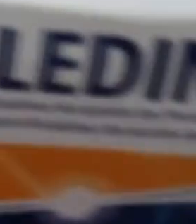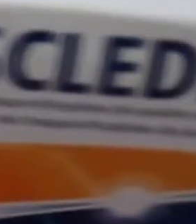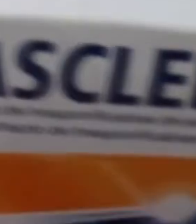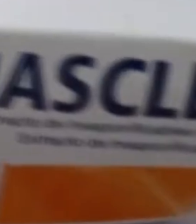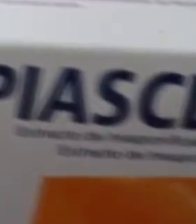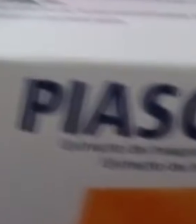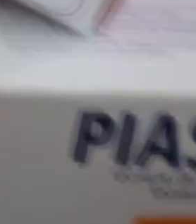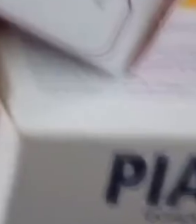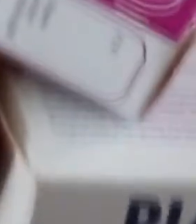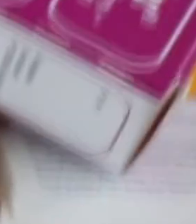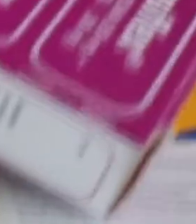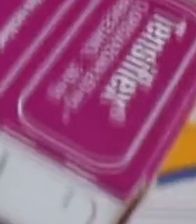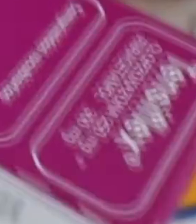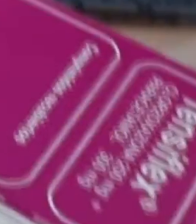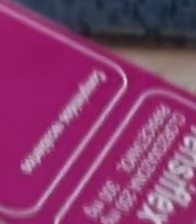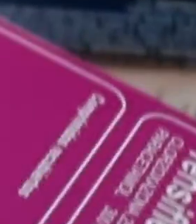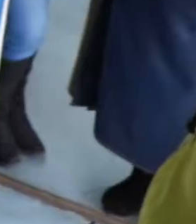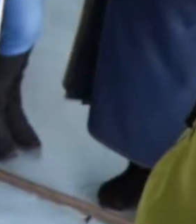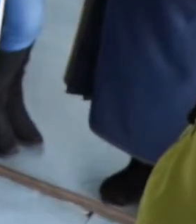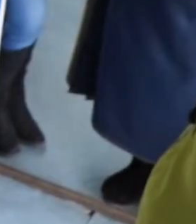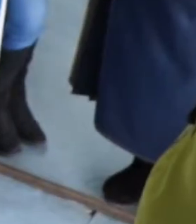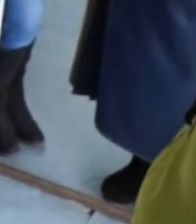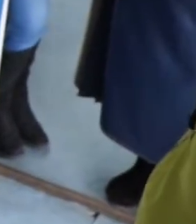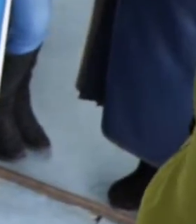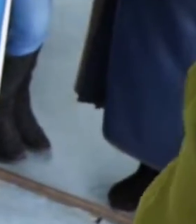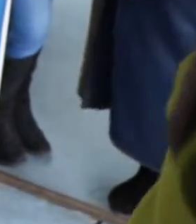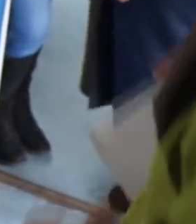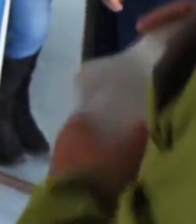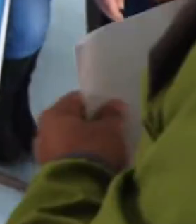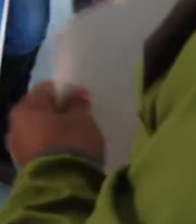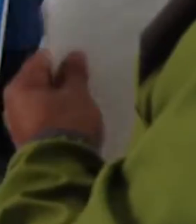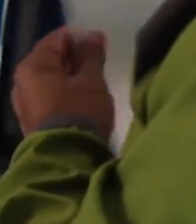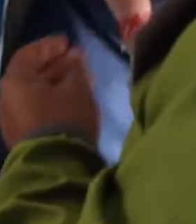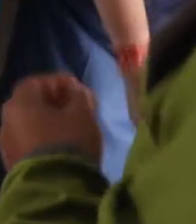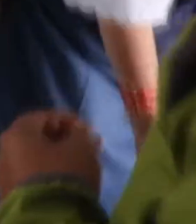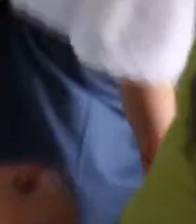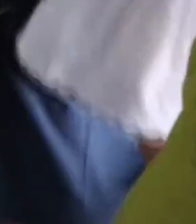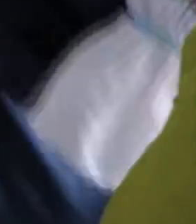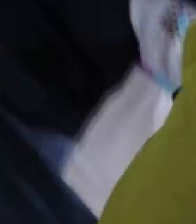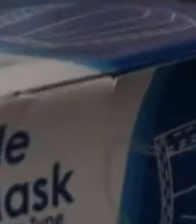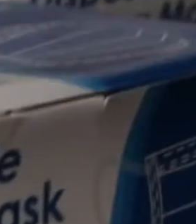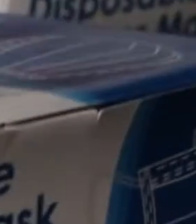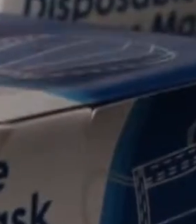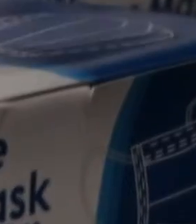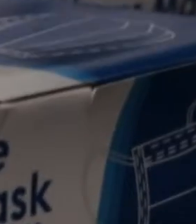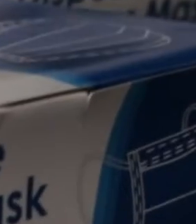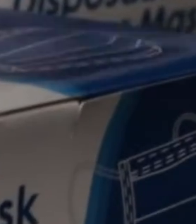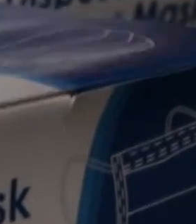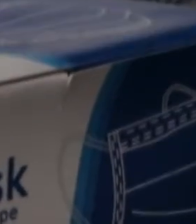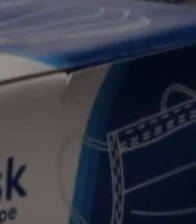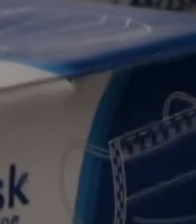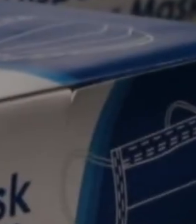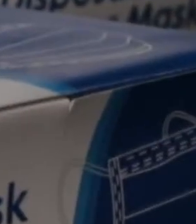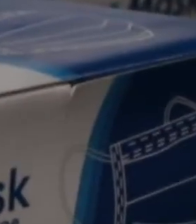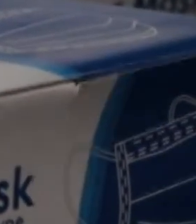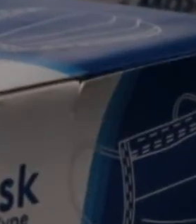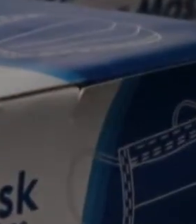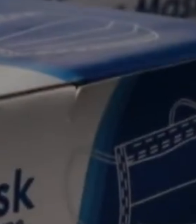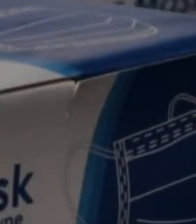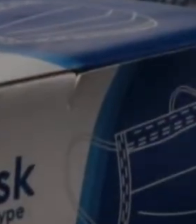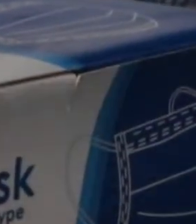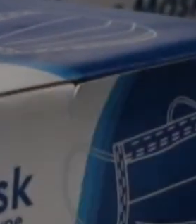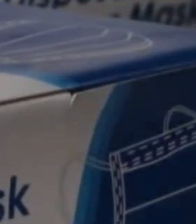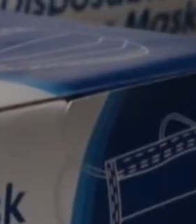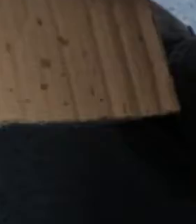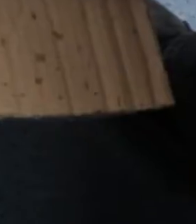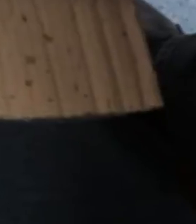Imipi, Pacta, Imikarka, Jambikunata, Tandachingapa, Shina, Otavalupi, Yanapangapa, Ruray, Chaita, Pacta, Chishkamanda, Mi Unidad